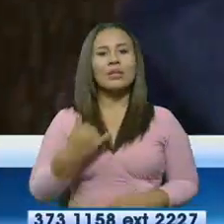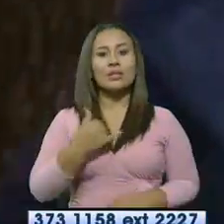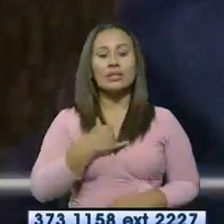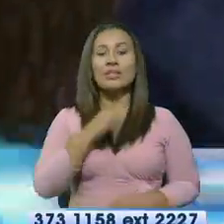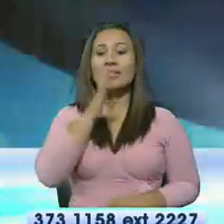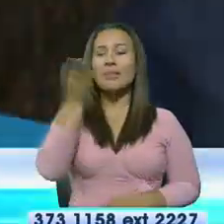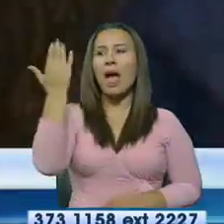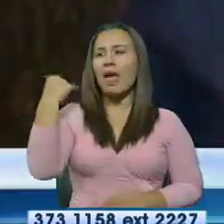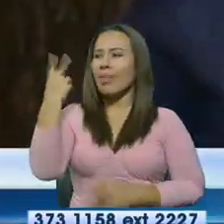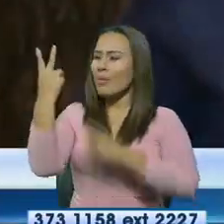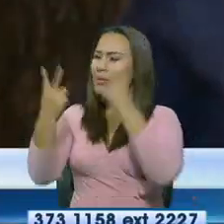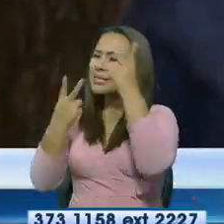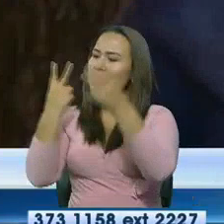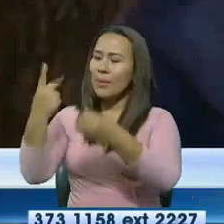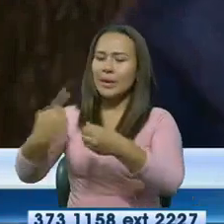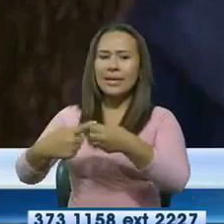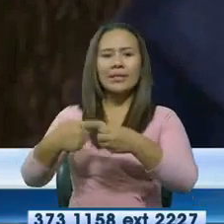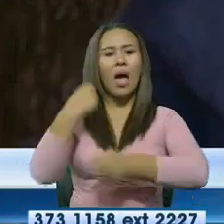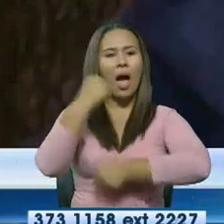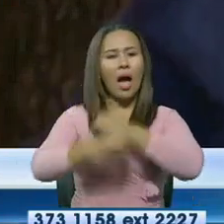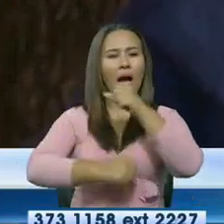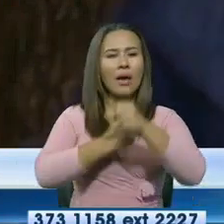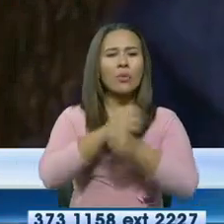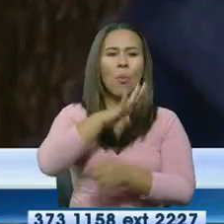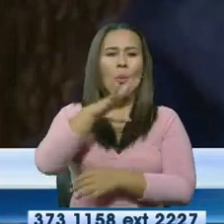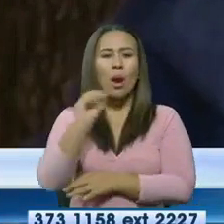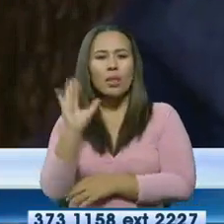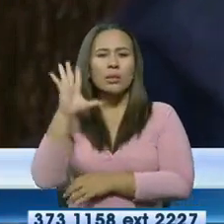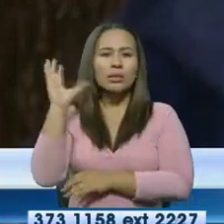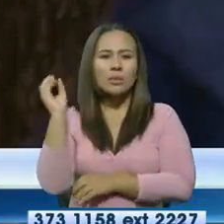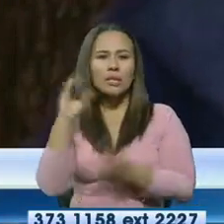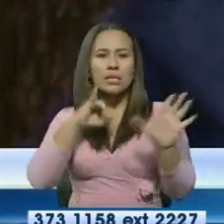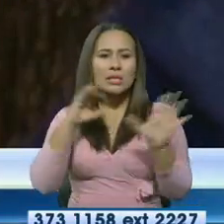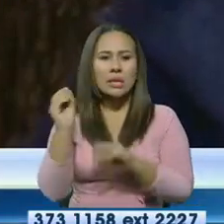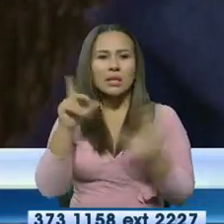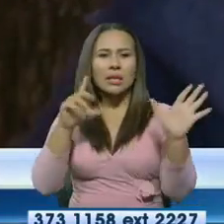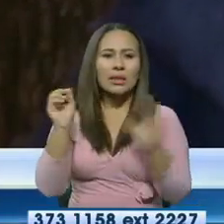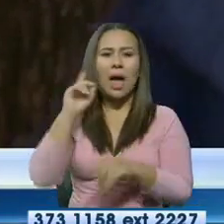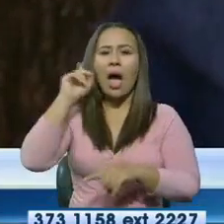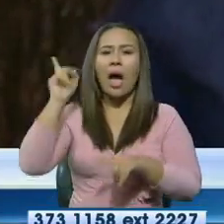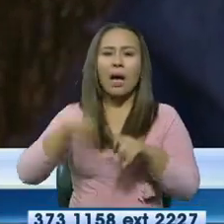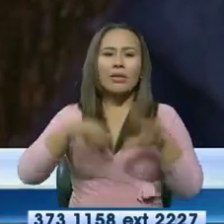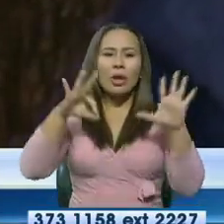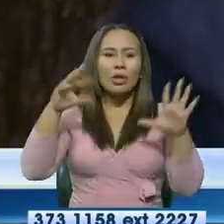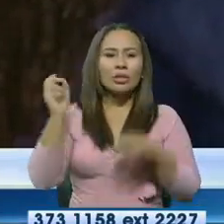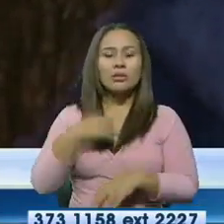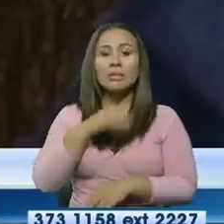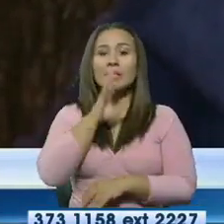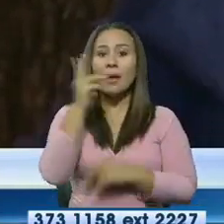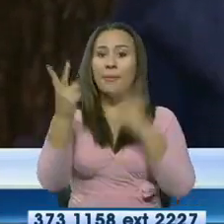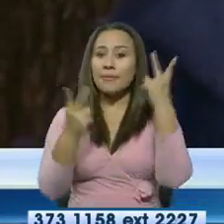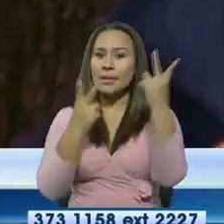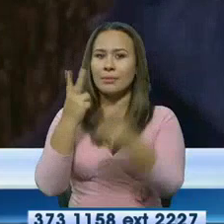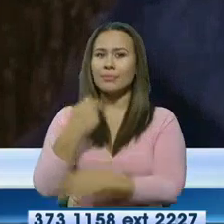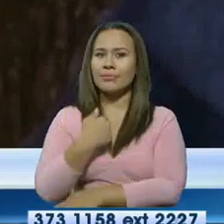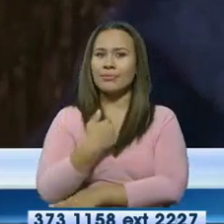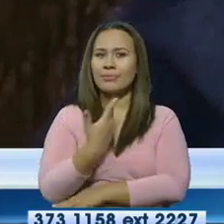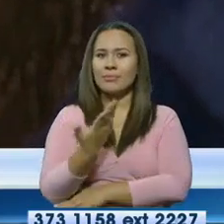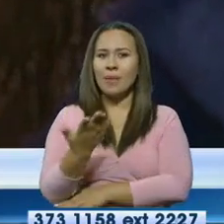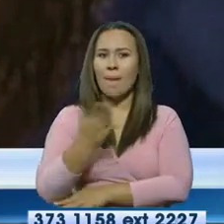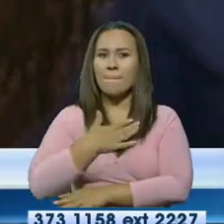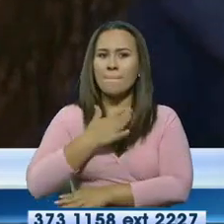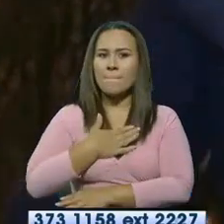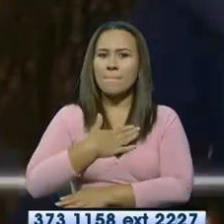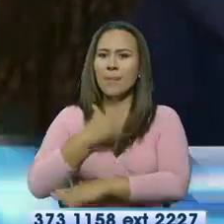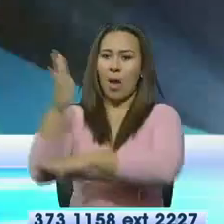Quito de antaño, durante los años 40, 50, 60, 70, hasta los 80, porque yo soy reina. Mío es el